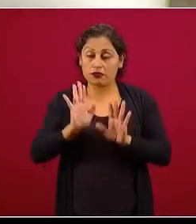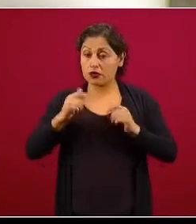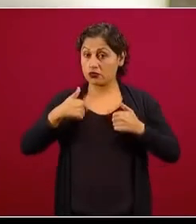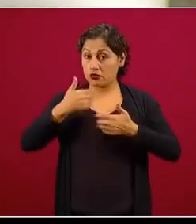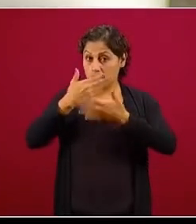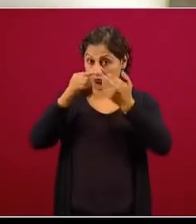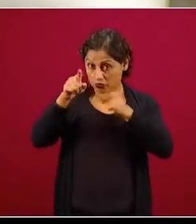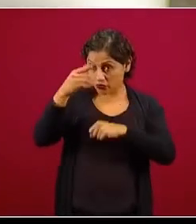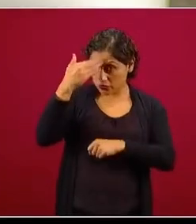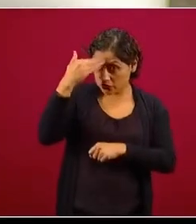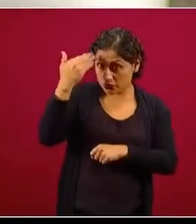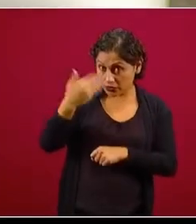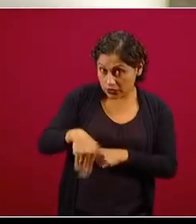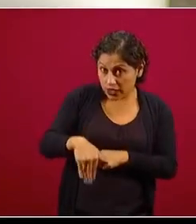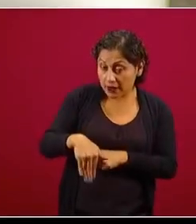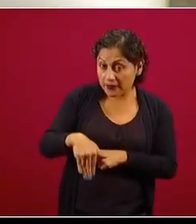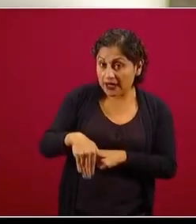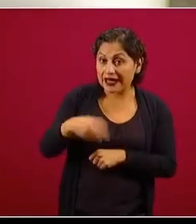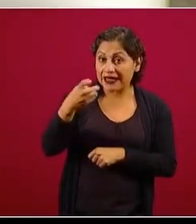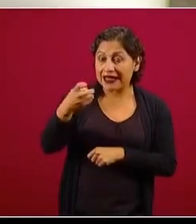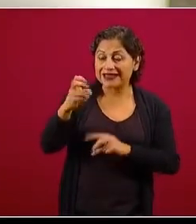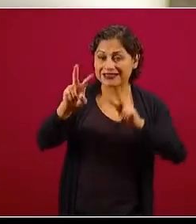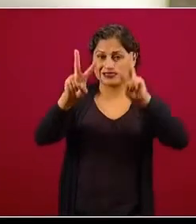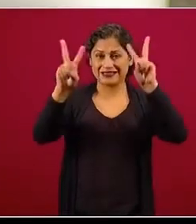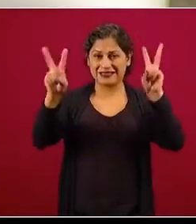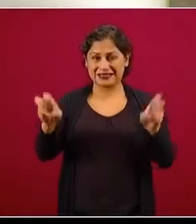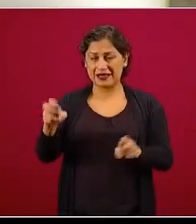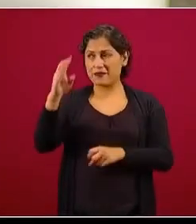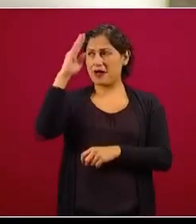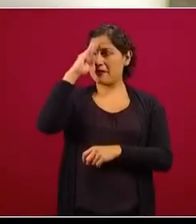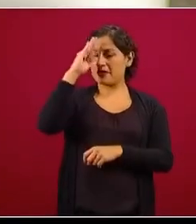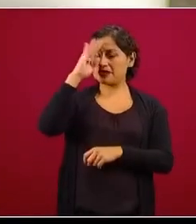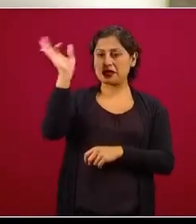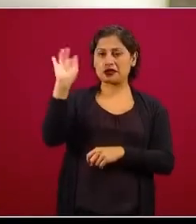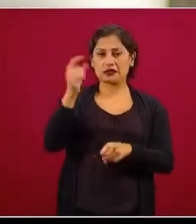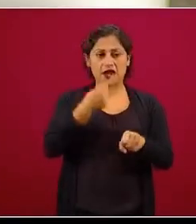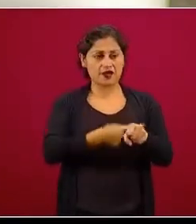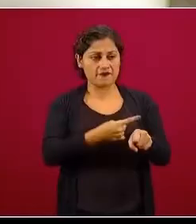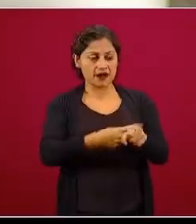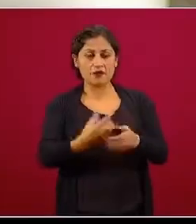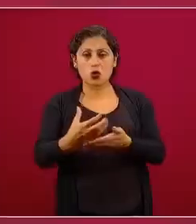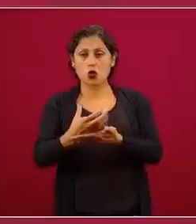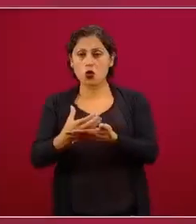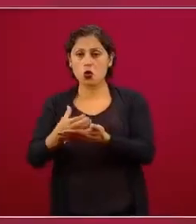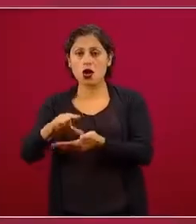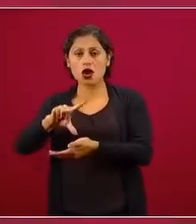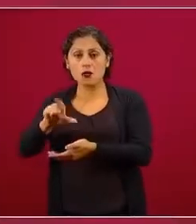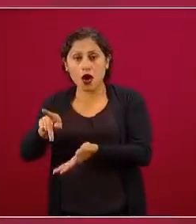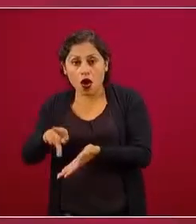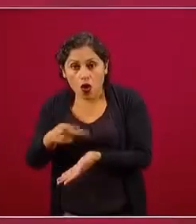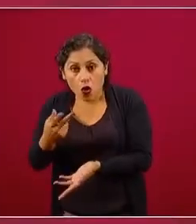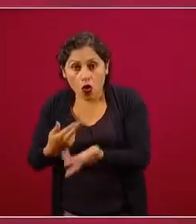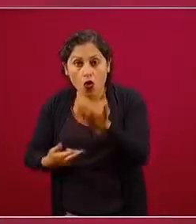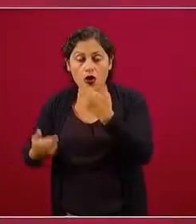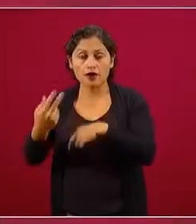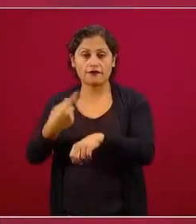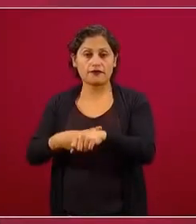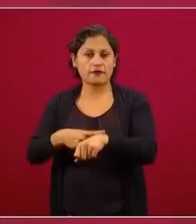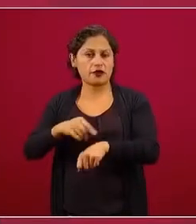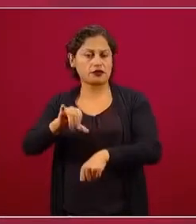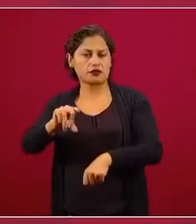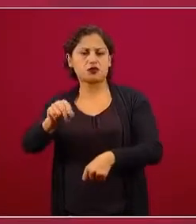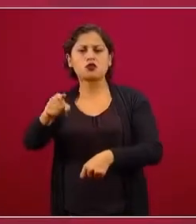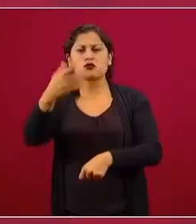de si es que la gente se puede volver a reinfectar a alguien que ya padeció esta enfermedad. Gracias. Claro, con mucho gusto. De hecho, creo que